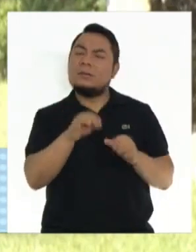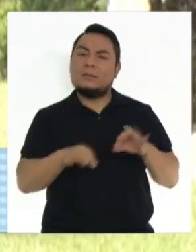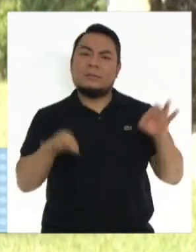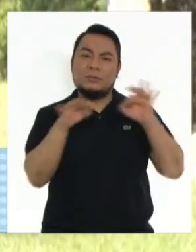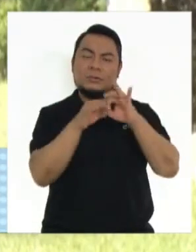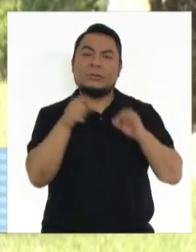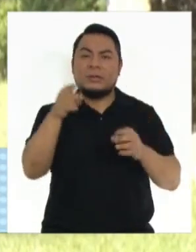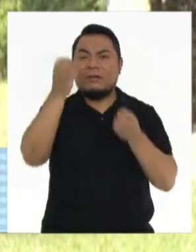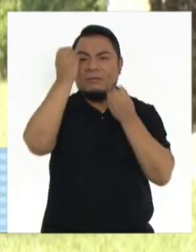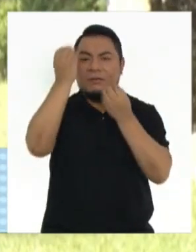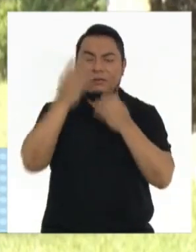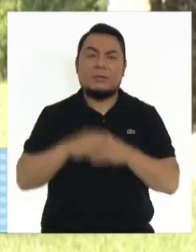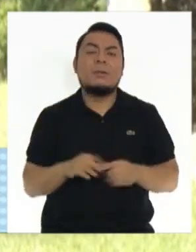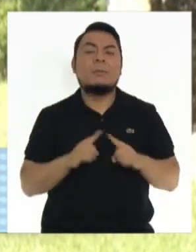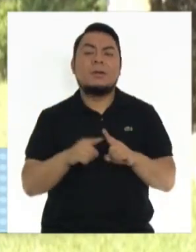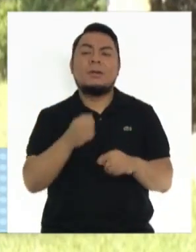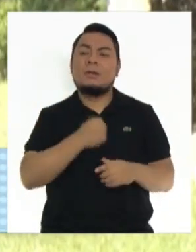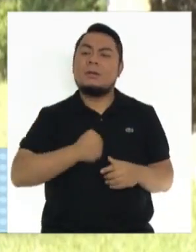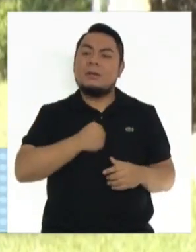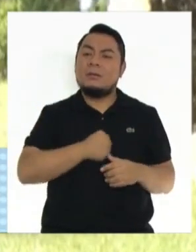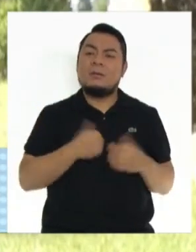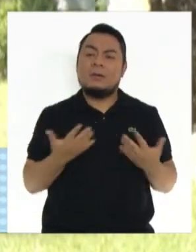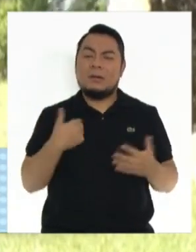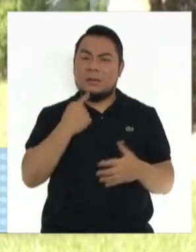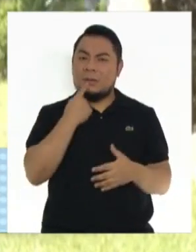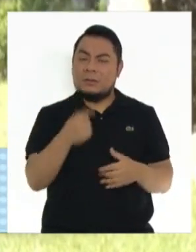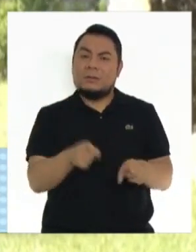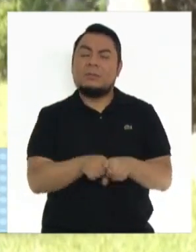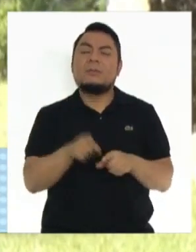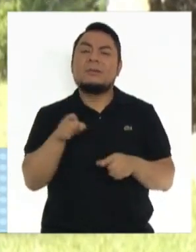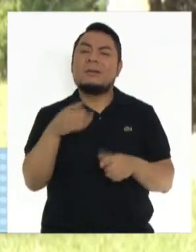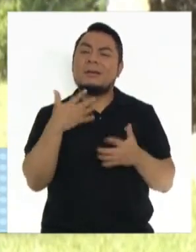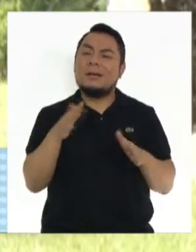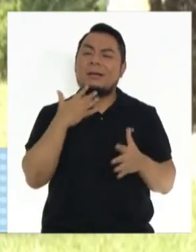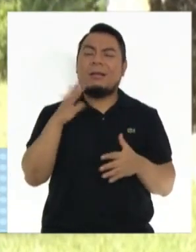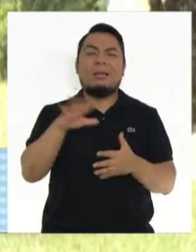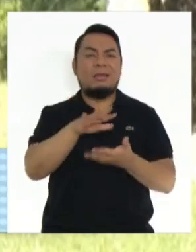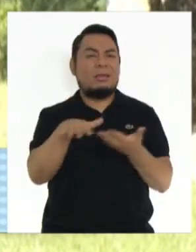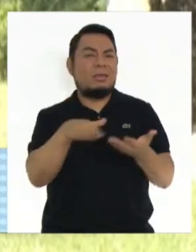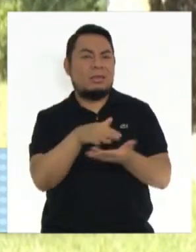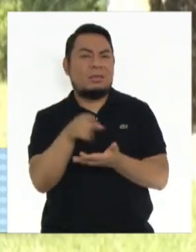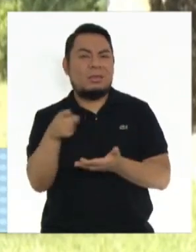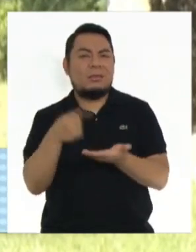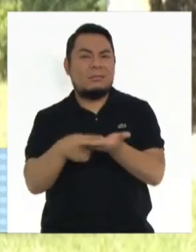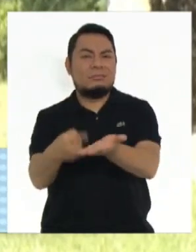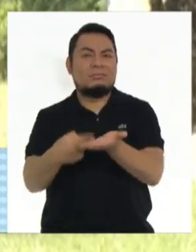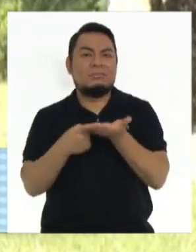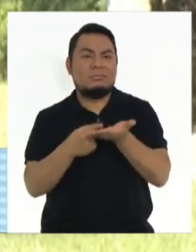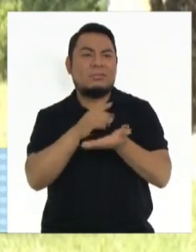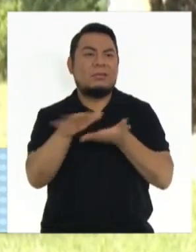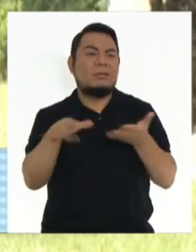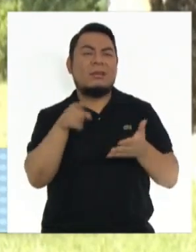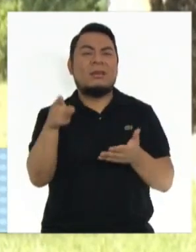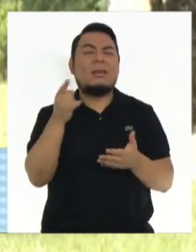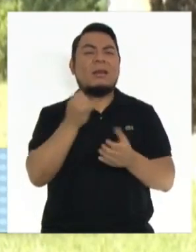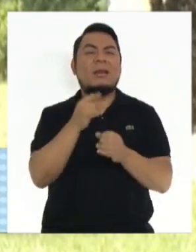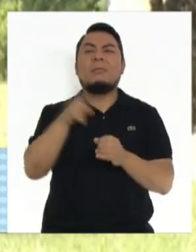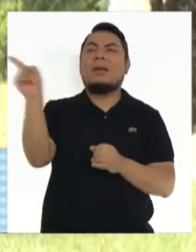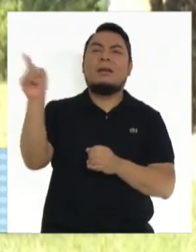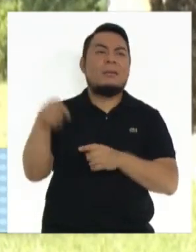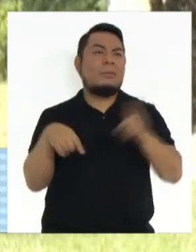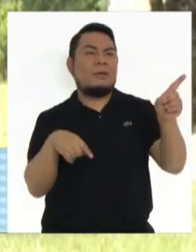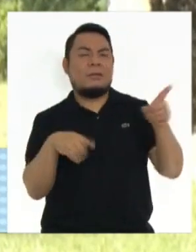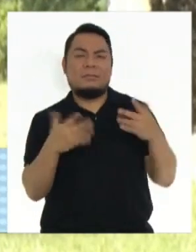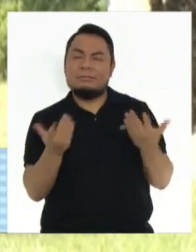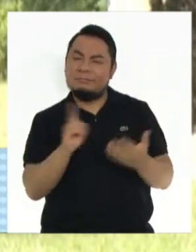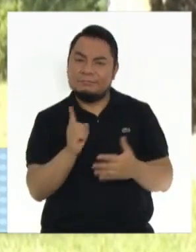importantísimo. Y lamentablemente, pues, como he dicho, también se ha estado jugando y se han manoseado los debates, y eso es un